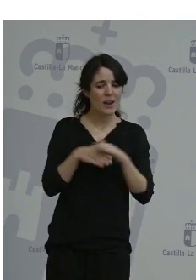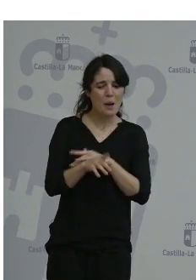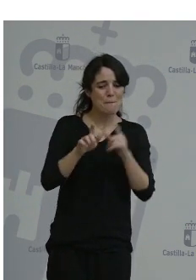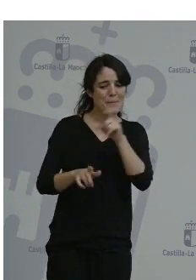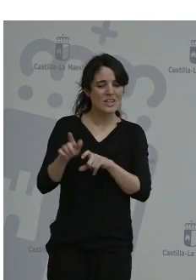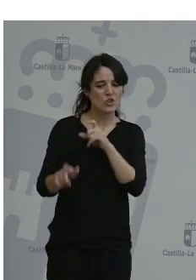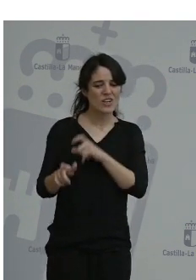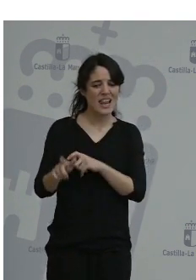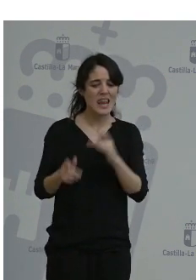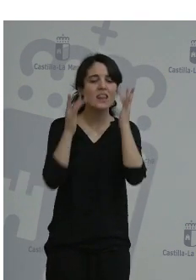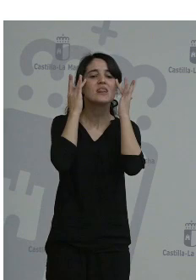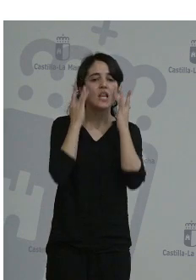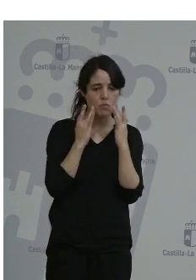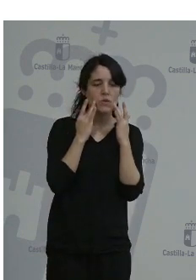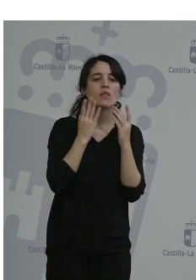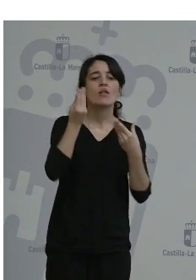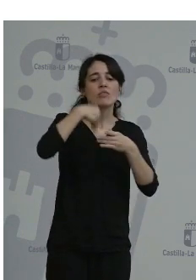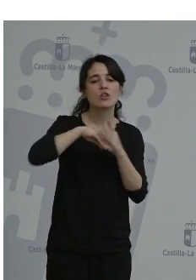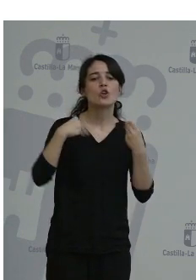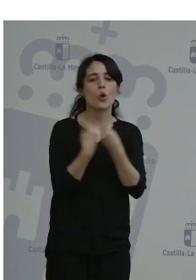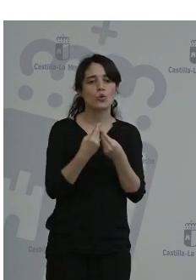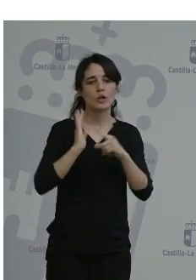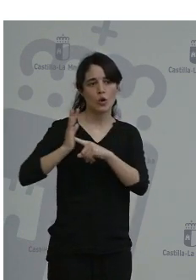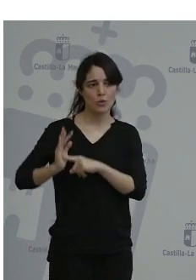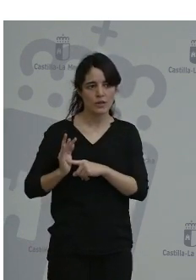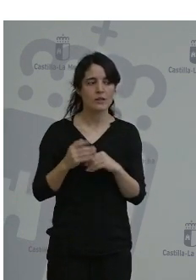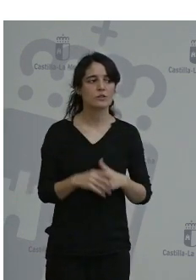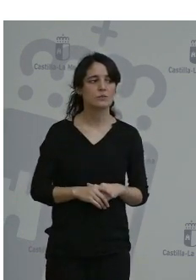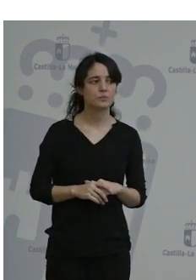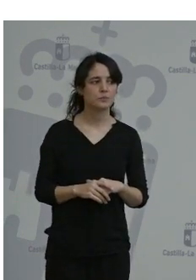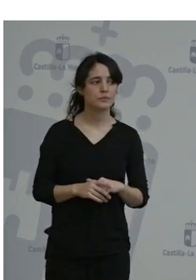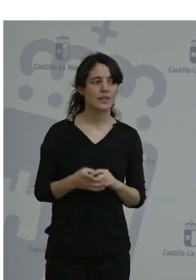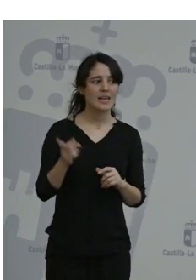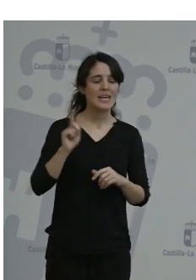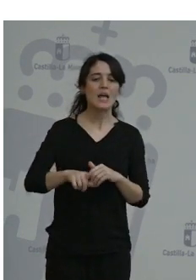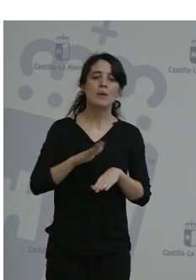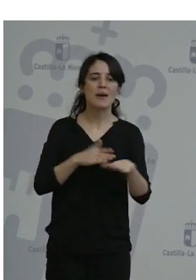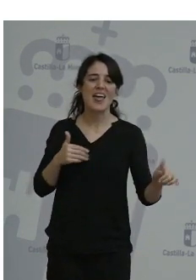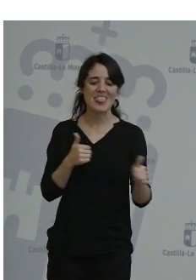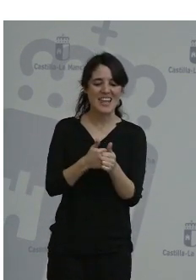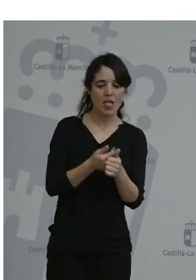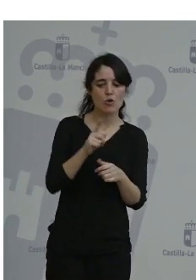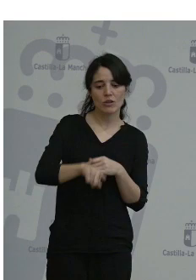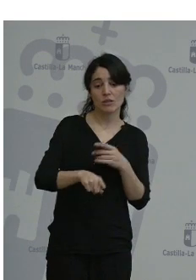de Comunidades y para aselador y pinche de SESCAM.